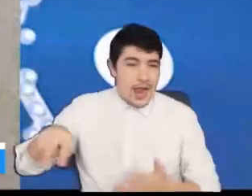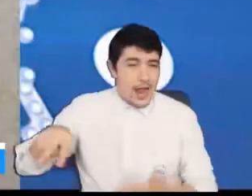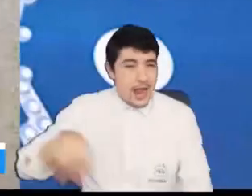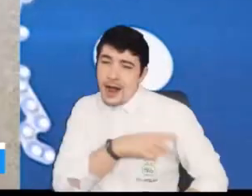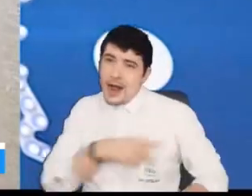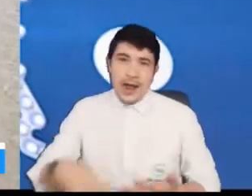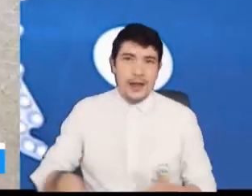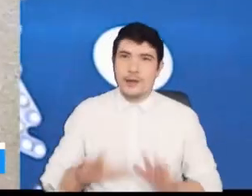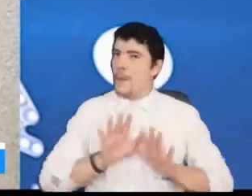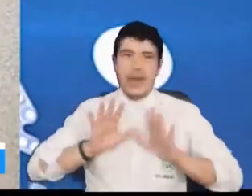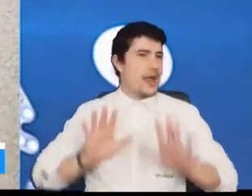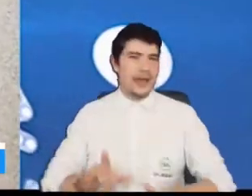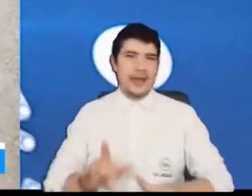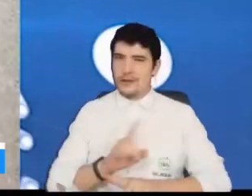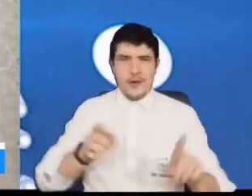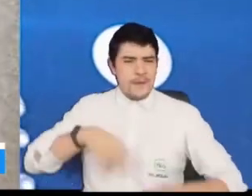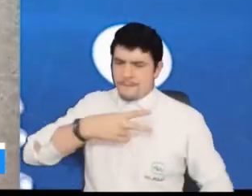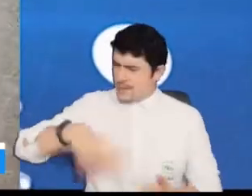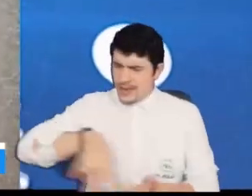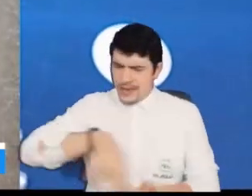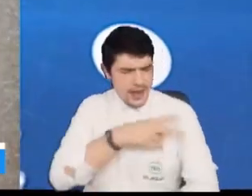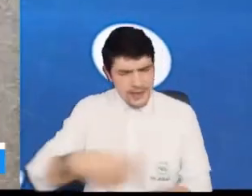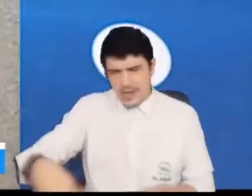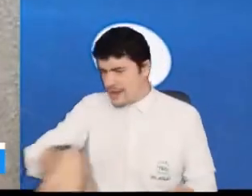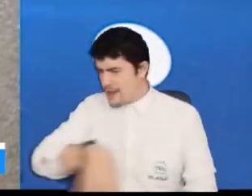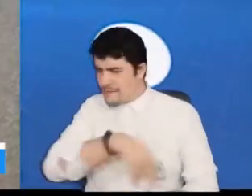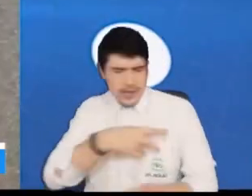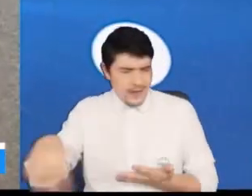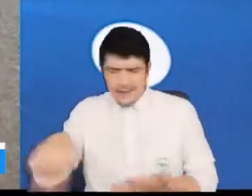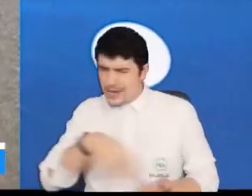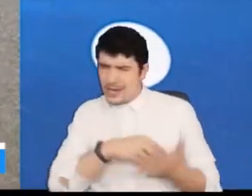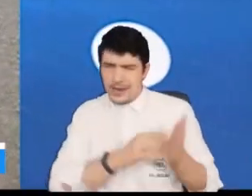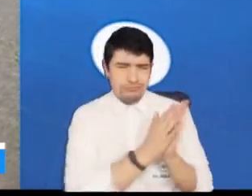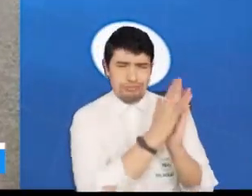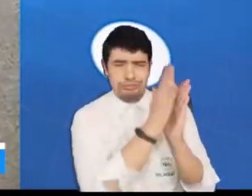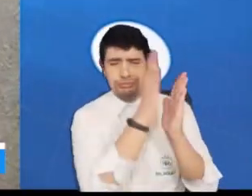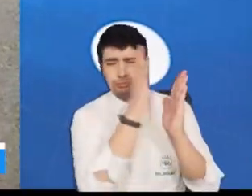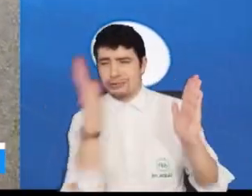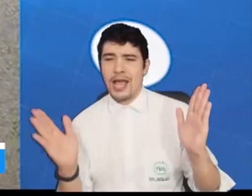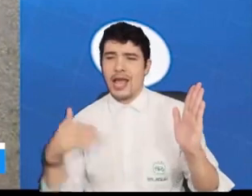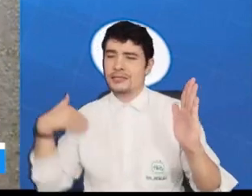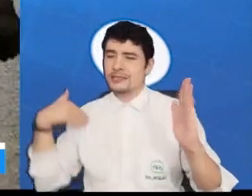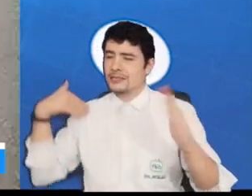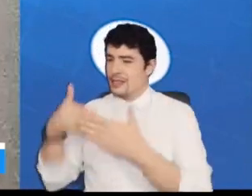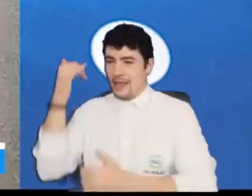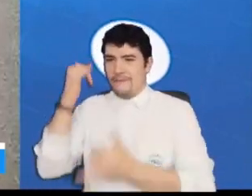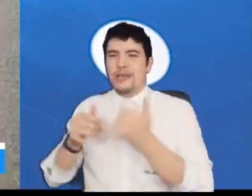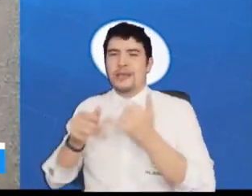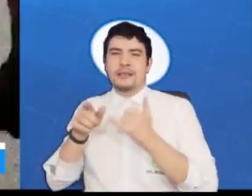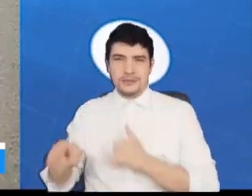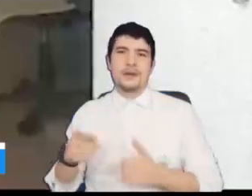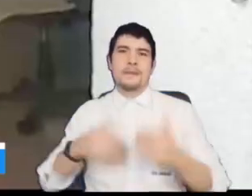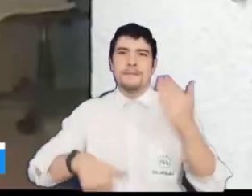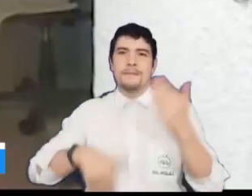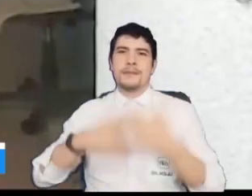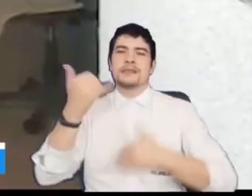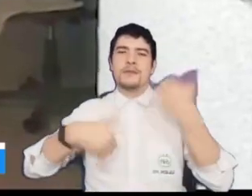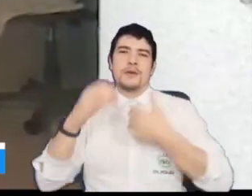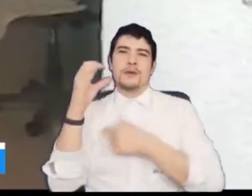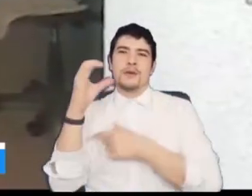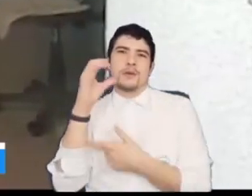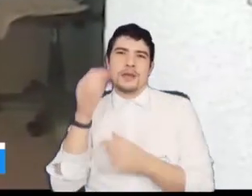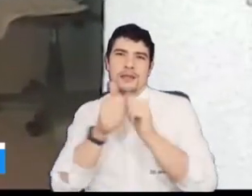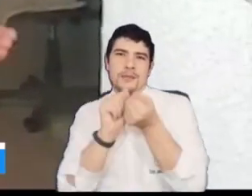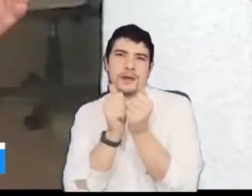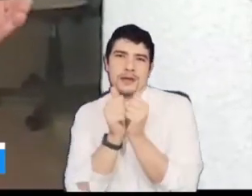necesita. Estado físico que debe mantener, por eso no descuida sus entrenamientos y pasos de baile durante el aislamiento. El hincha fiel